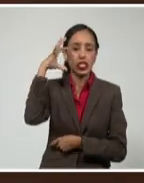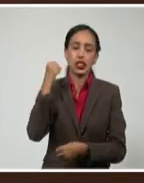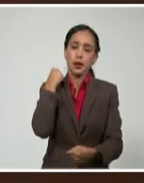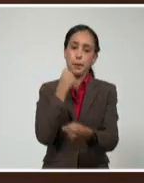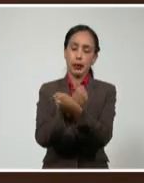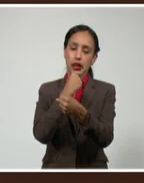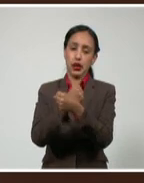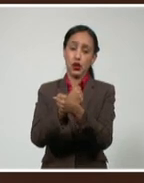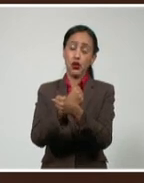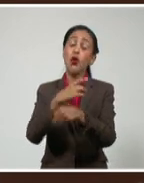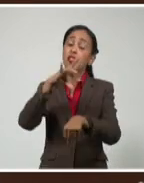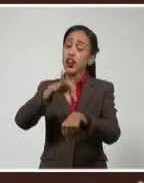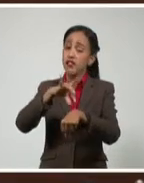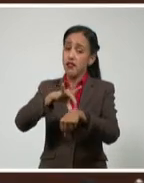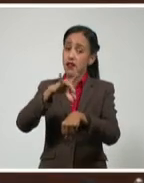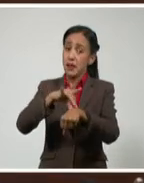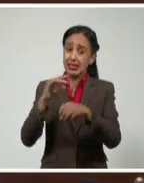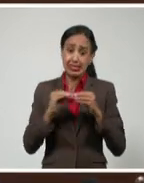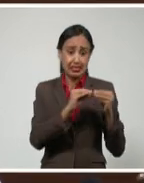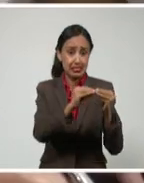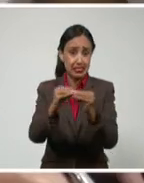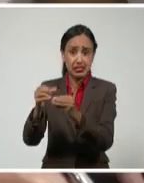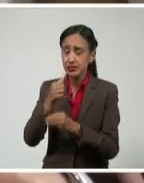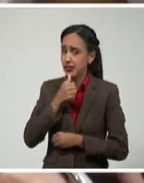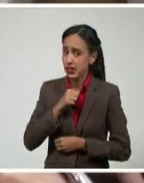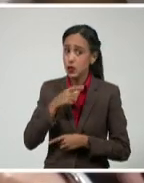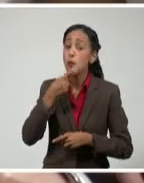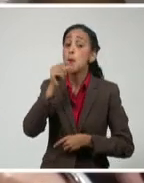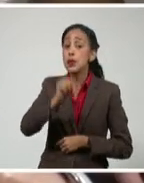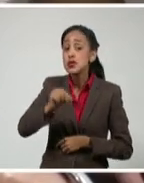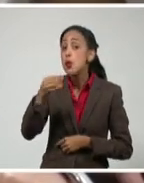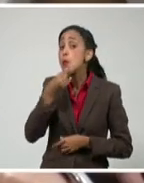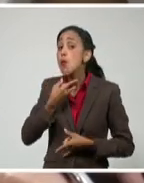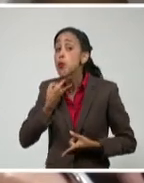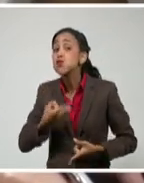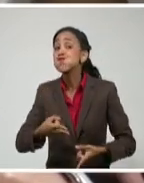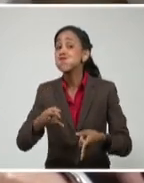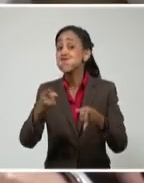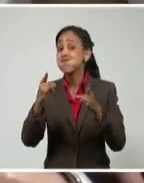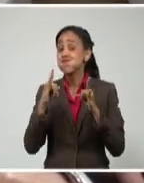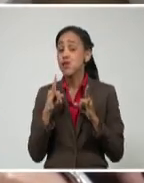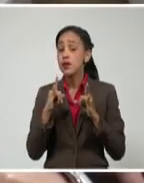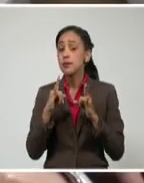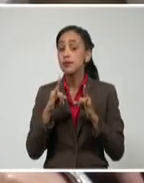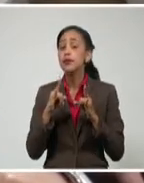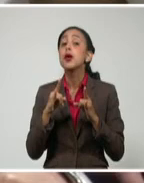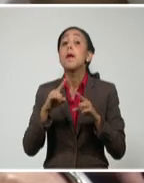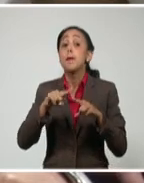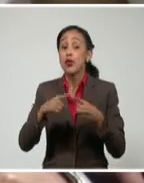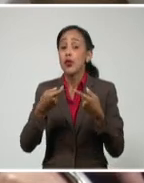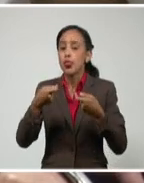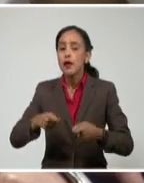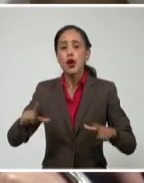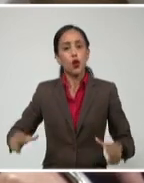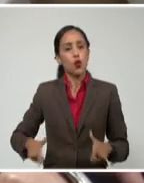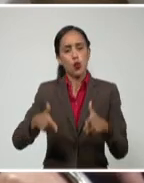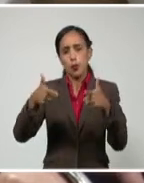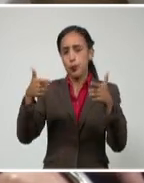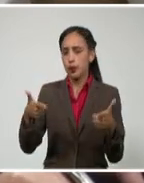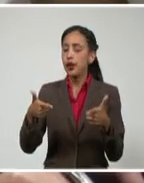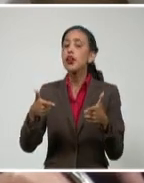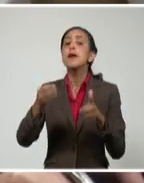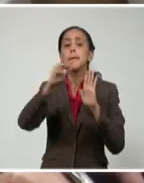una enfermedad altamente contagiosa y letal. Además, se requiere el apego estricto al cumplimiento de los protocolos en los